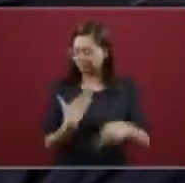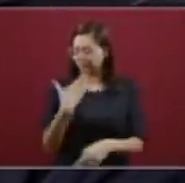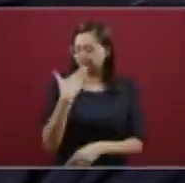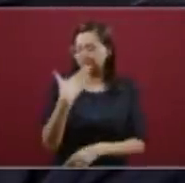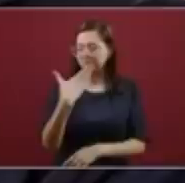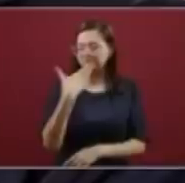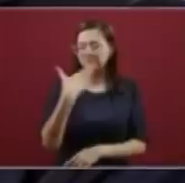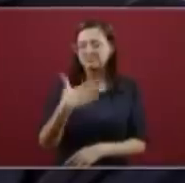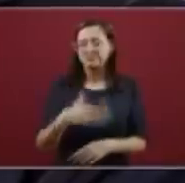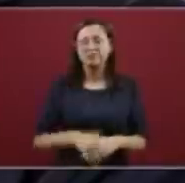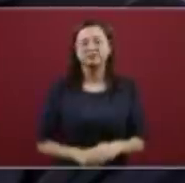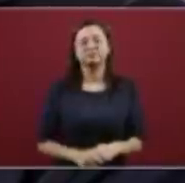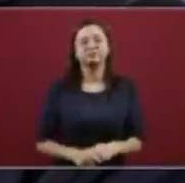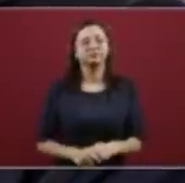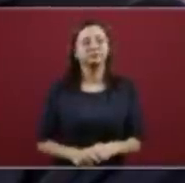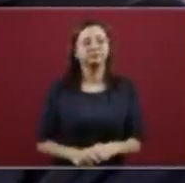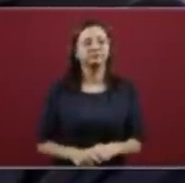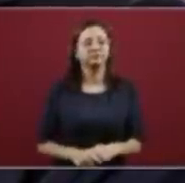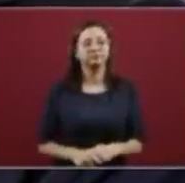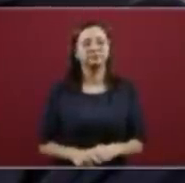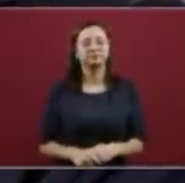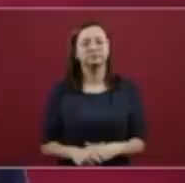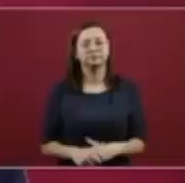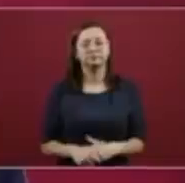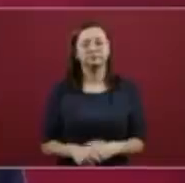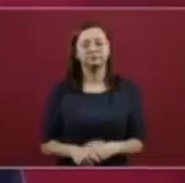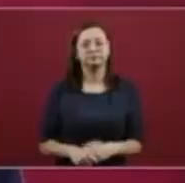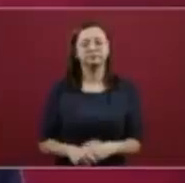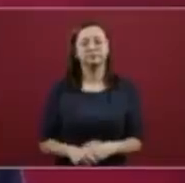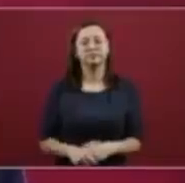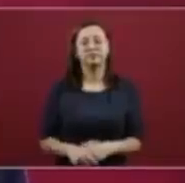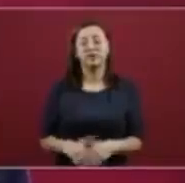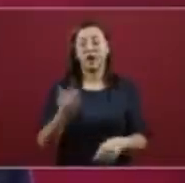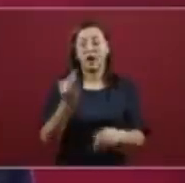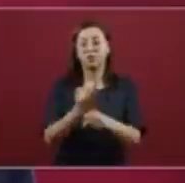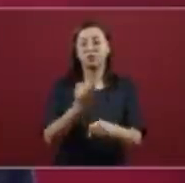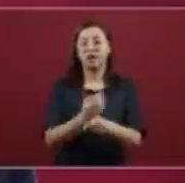a quienes están participando en elecciones,